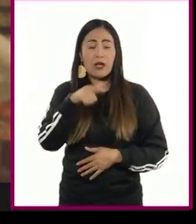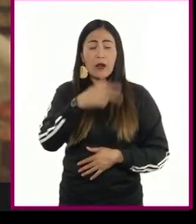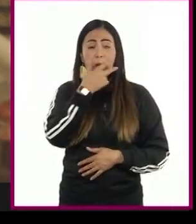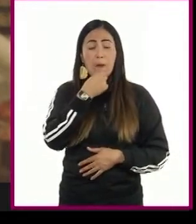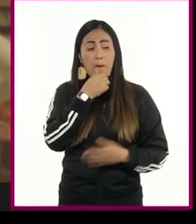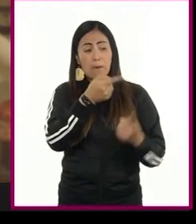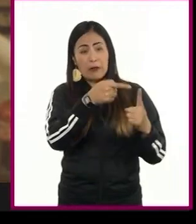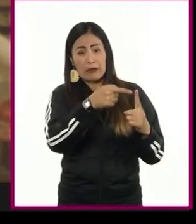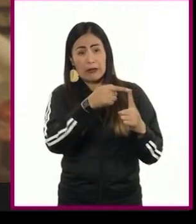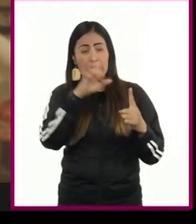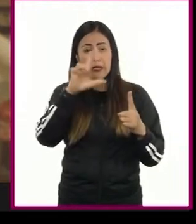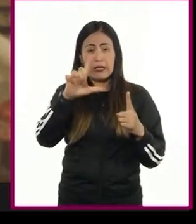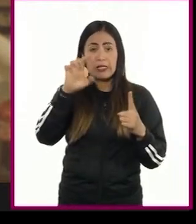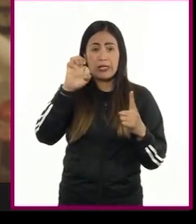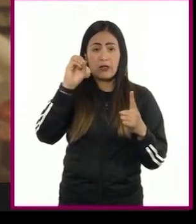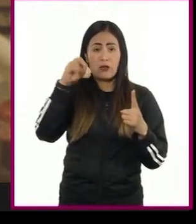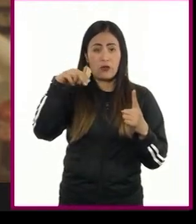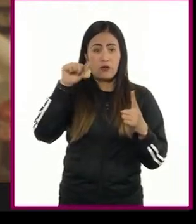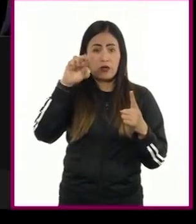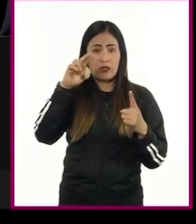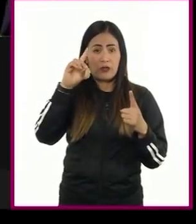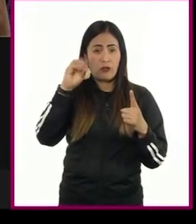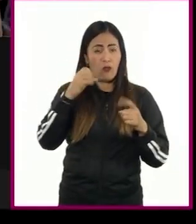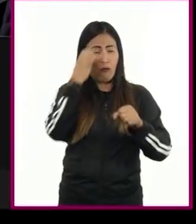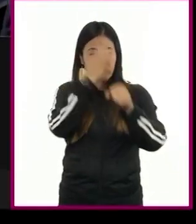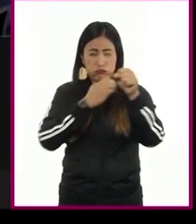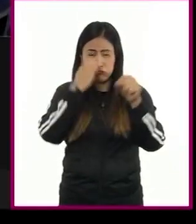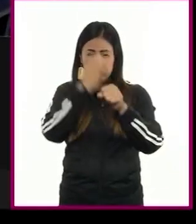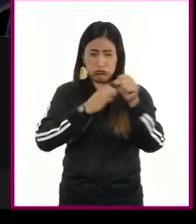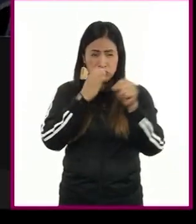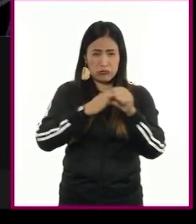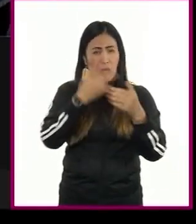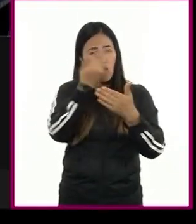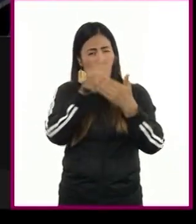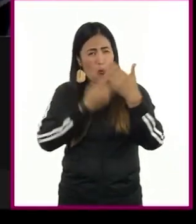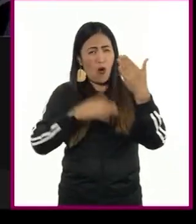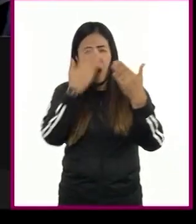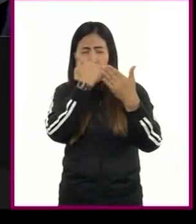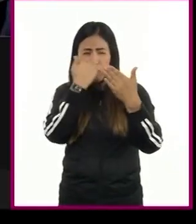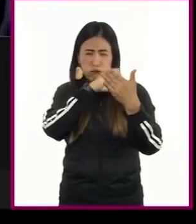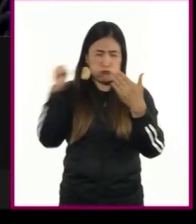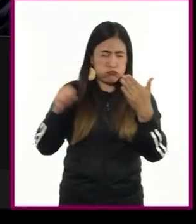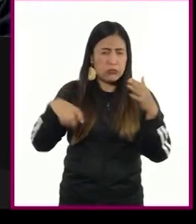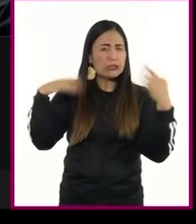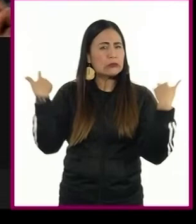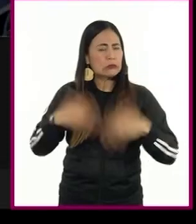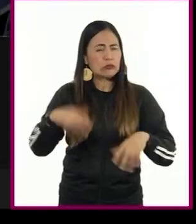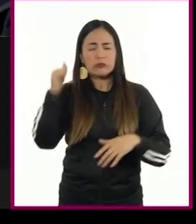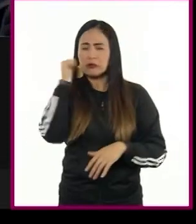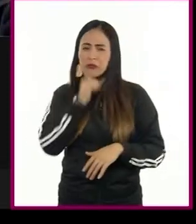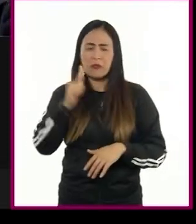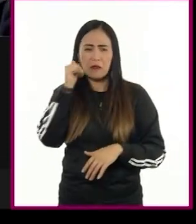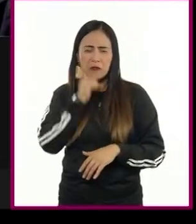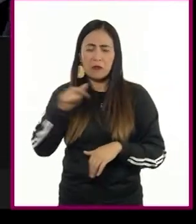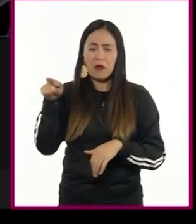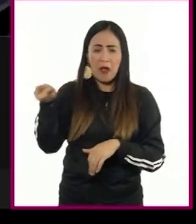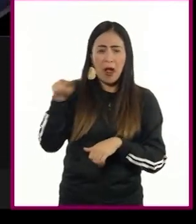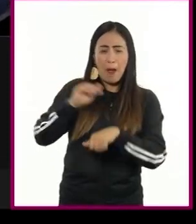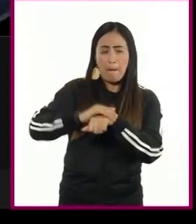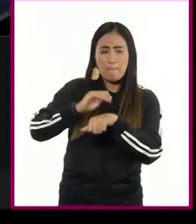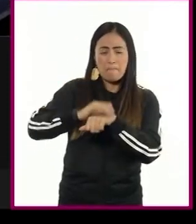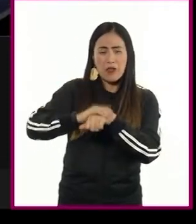una eminencia en escultura y pintura, siempre hacía honor a este nombramiento ante cualquiera.